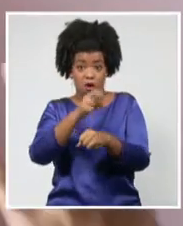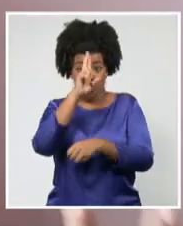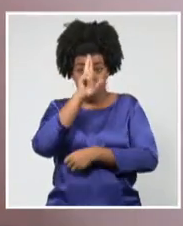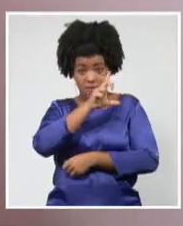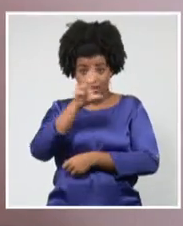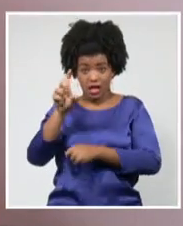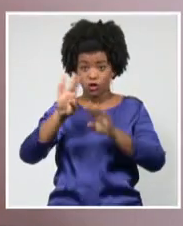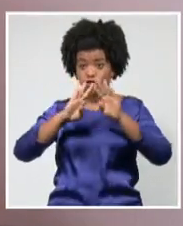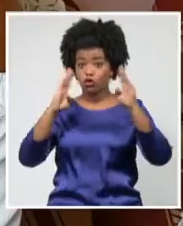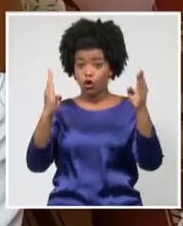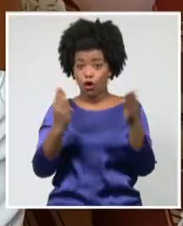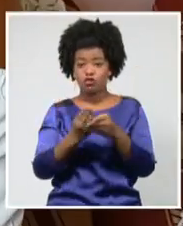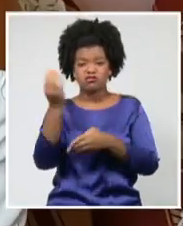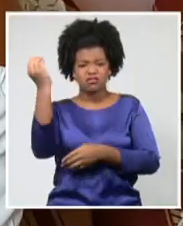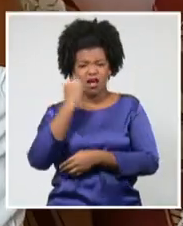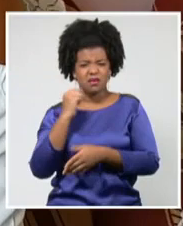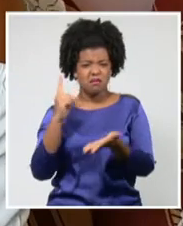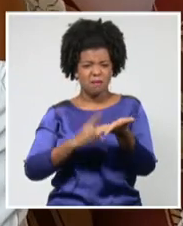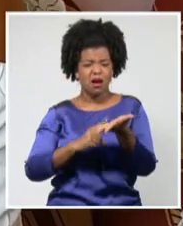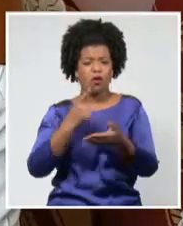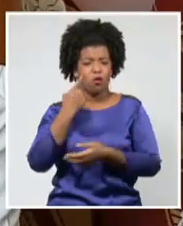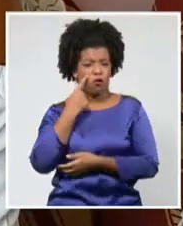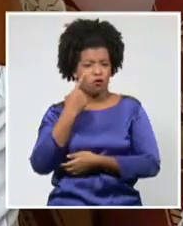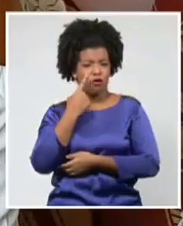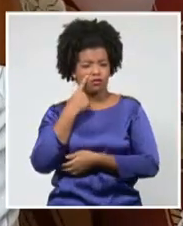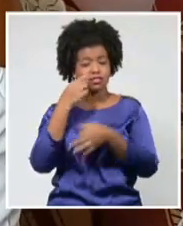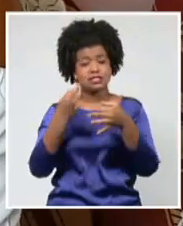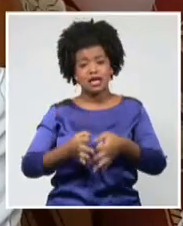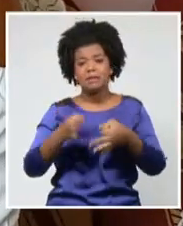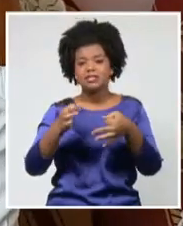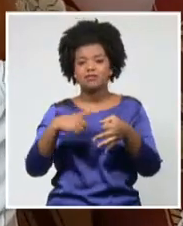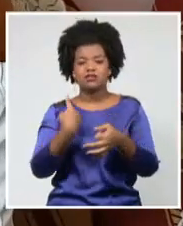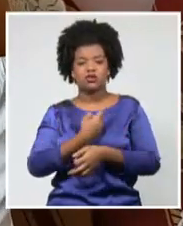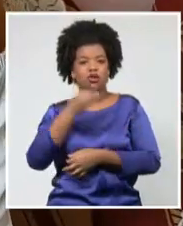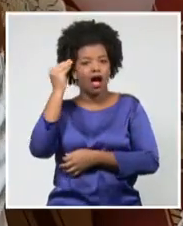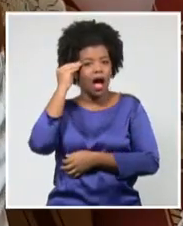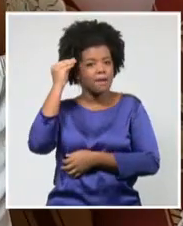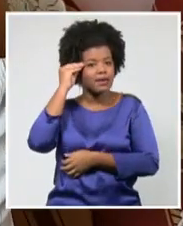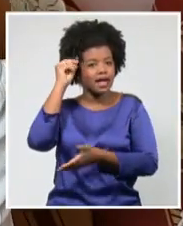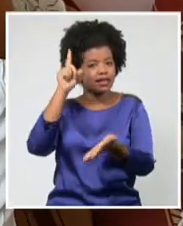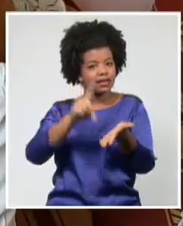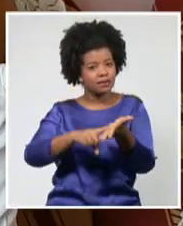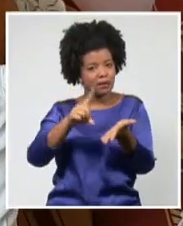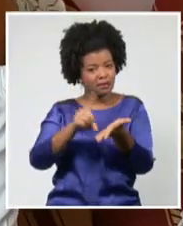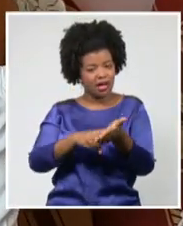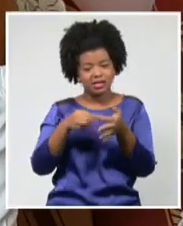todo el mundo sabe quién es él. Siempre hemos tenido ese referente, ese paradigma